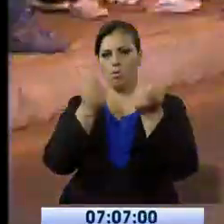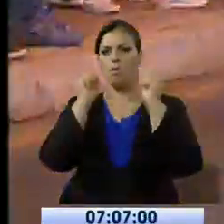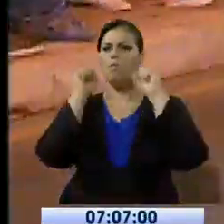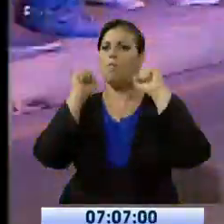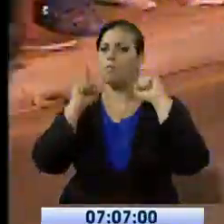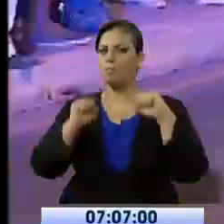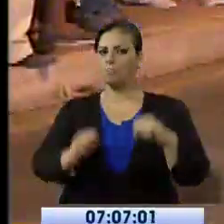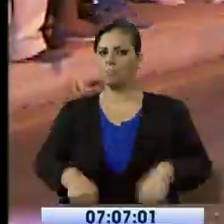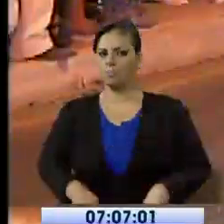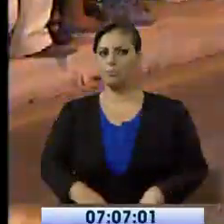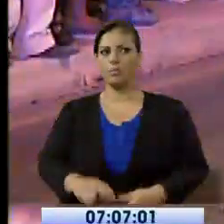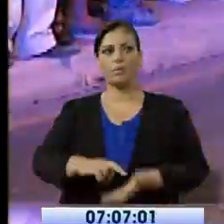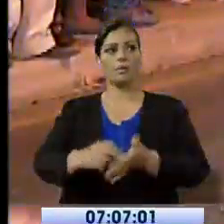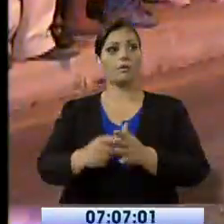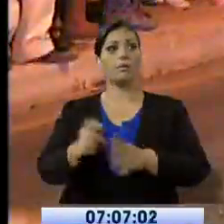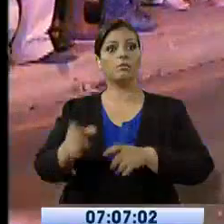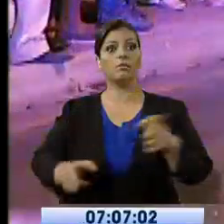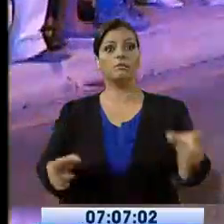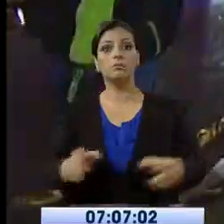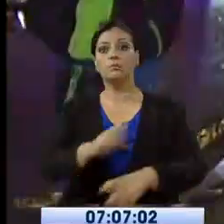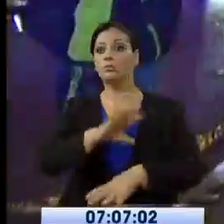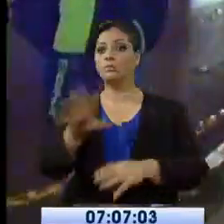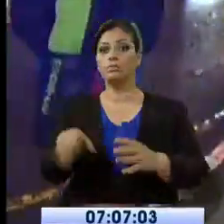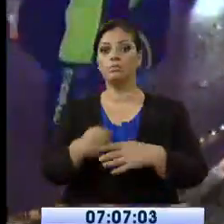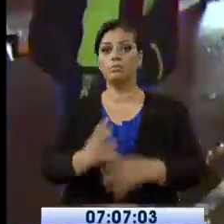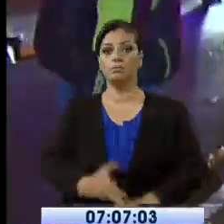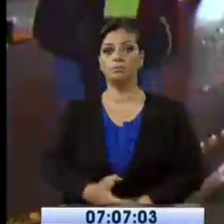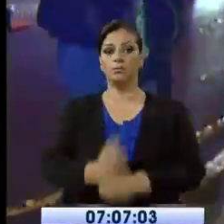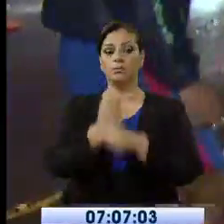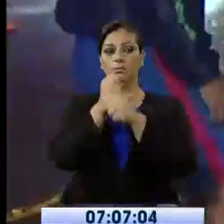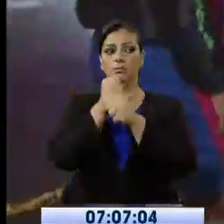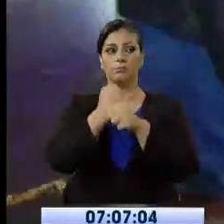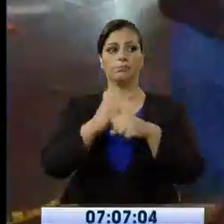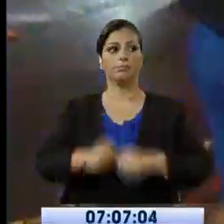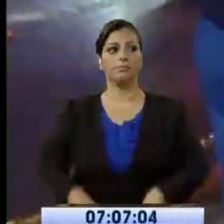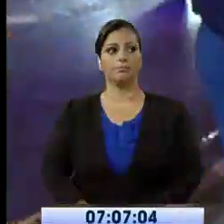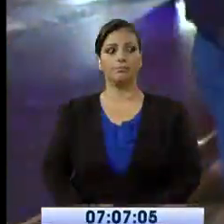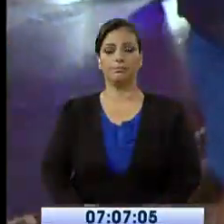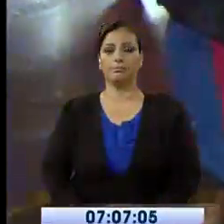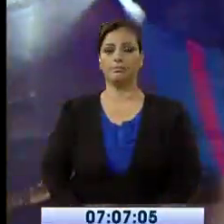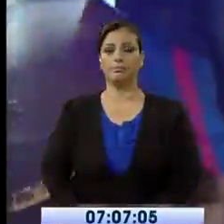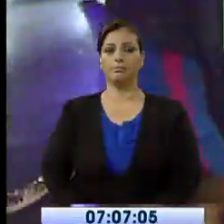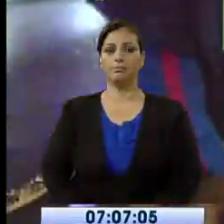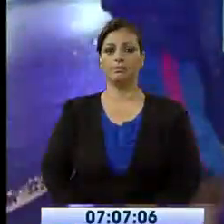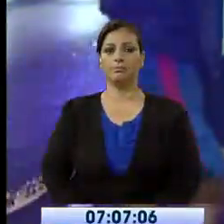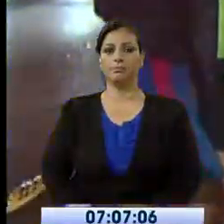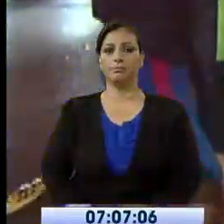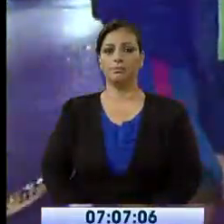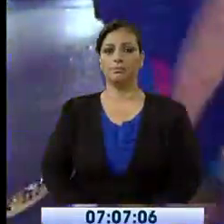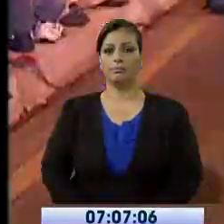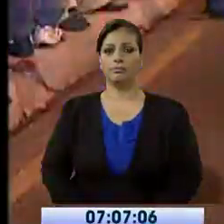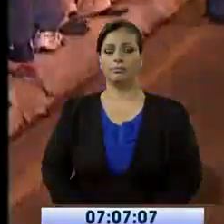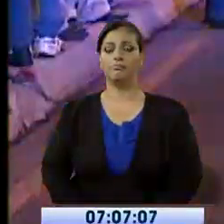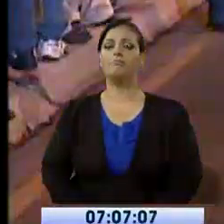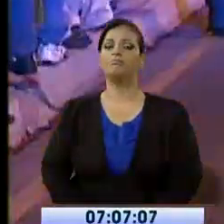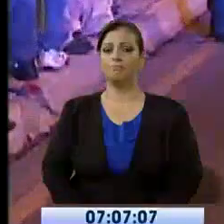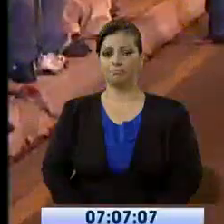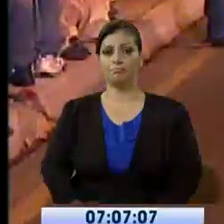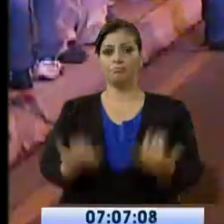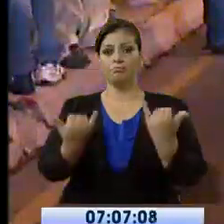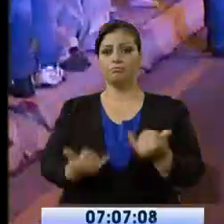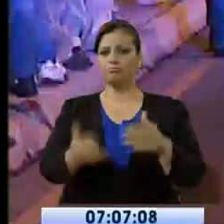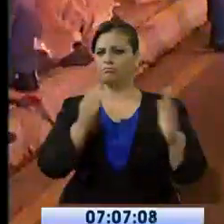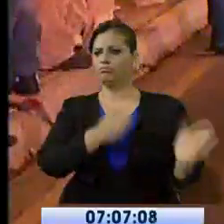dé más seguridad vial a las personas que transitan. Pues, nosotros estamos, además de eso, ya se va a establecer